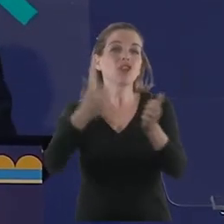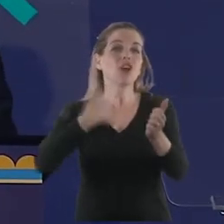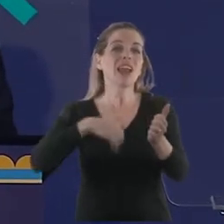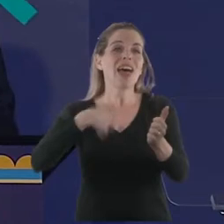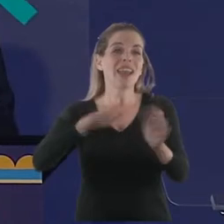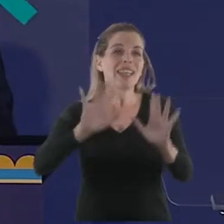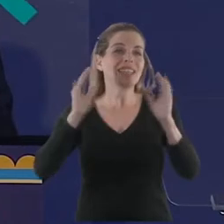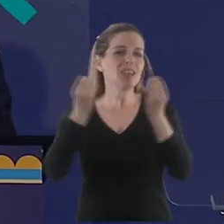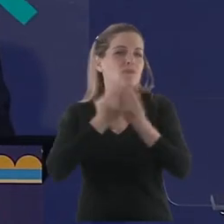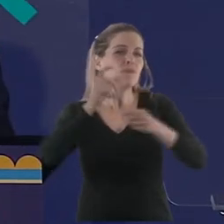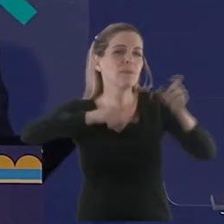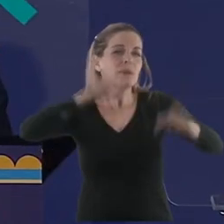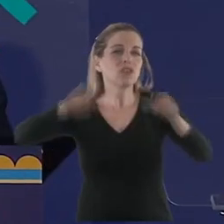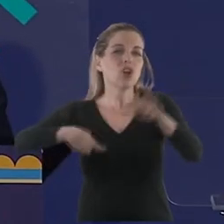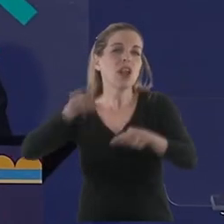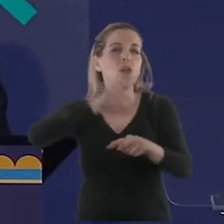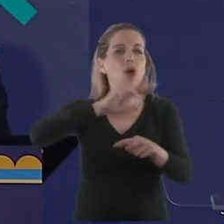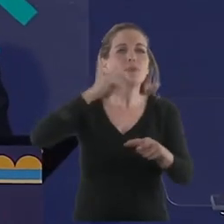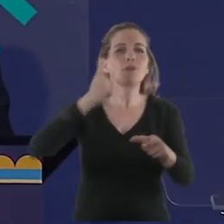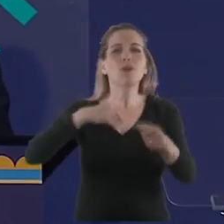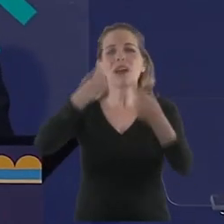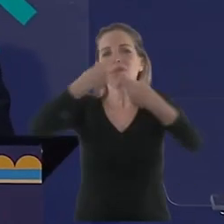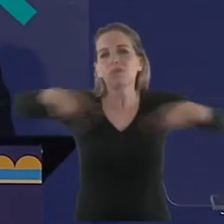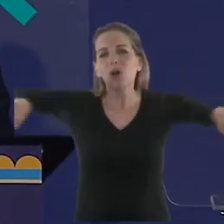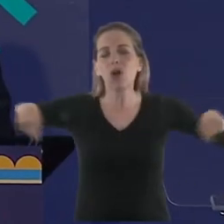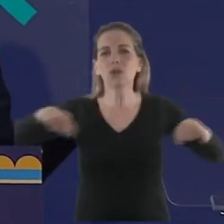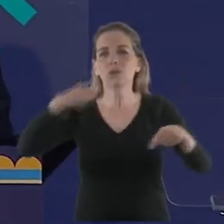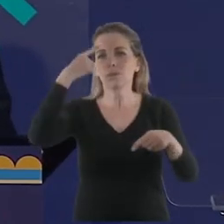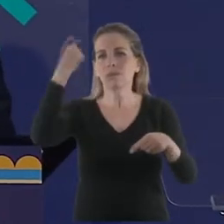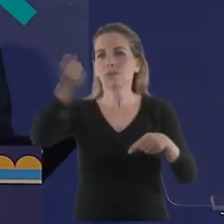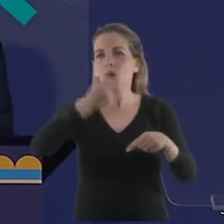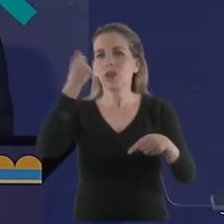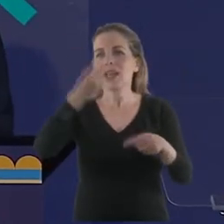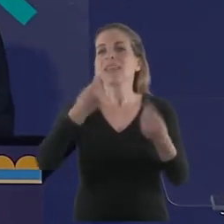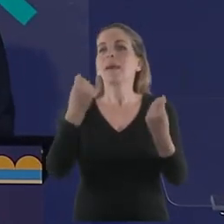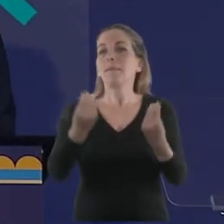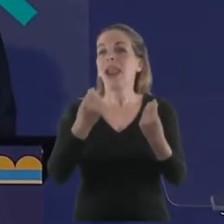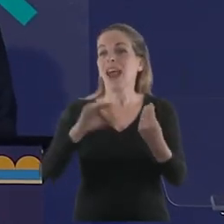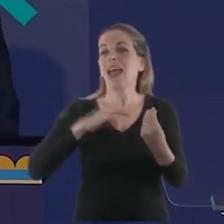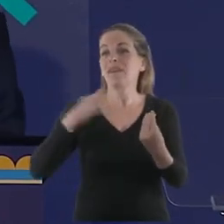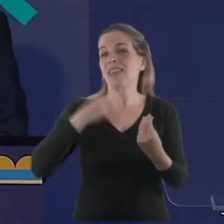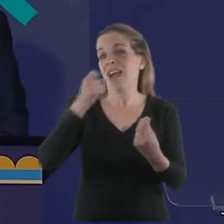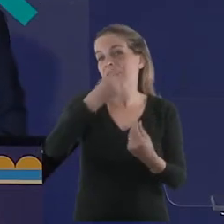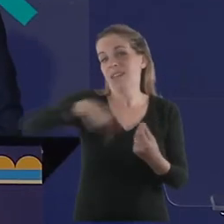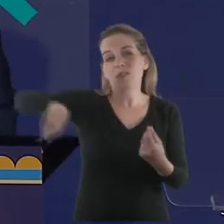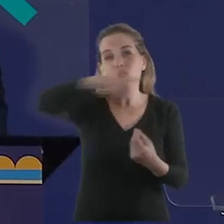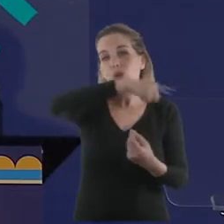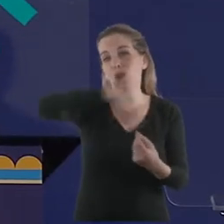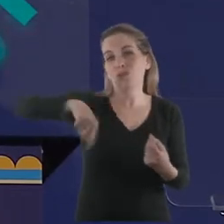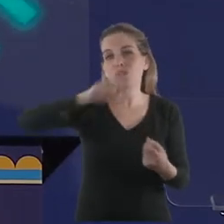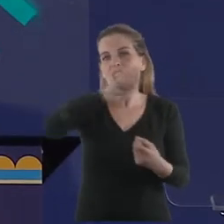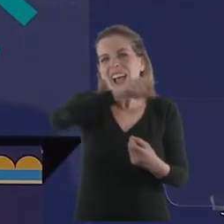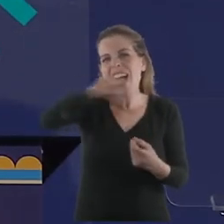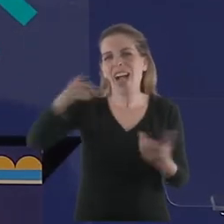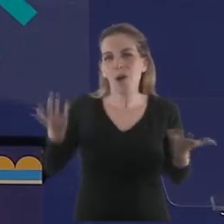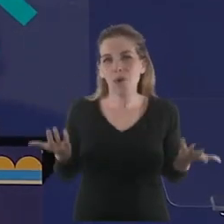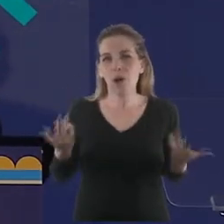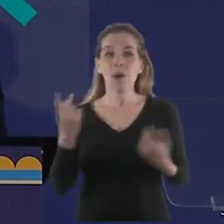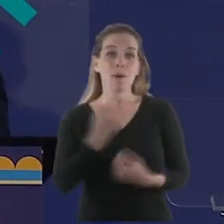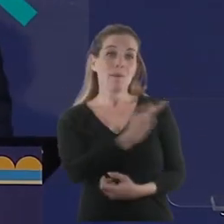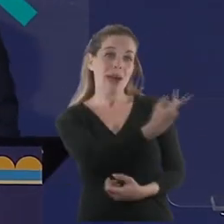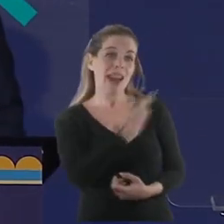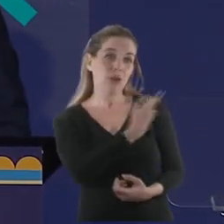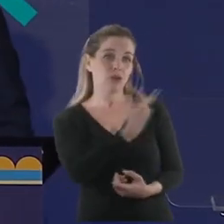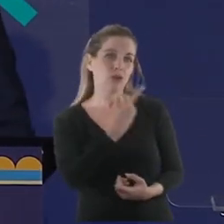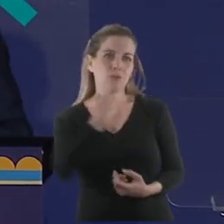y miles de hombres y mujeres que marcaron también la historia diaria de cada uno de nosotros. Para nosotros dos y para todos los que estamos